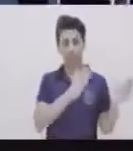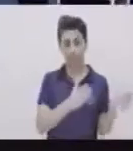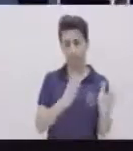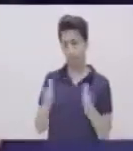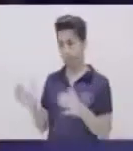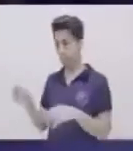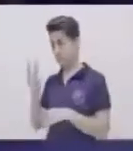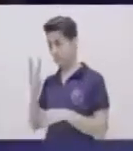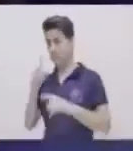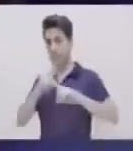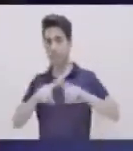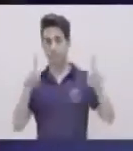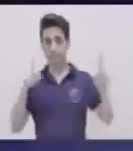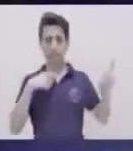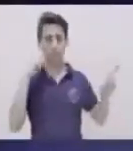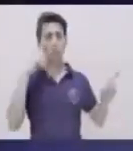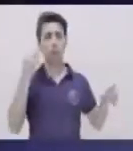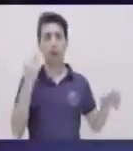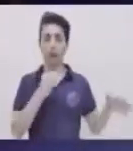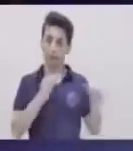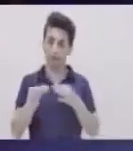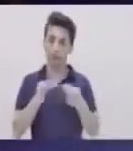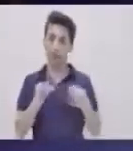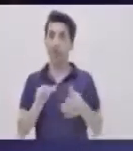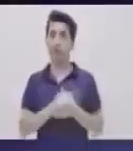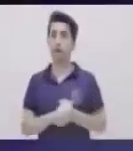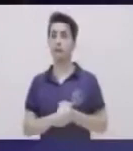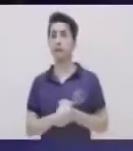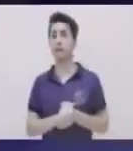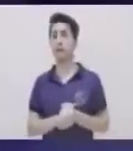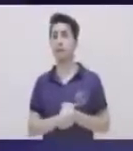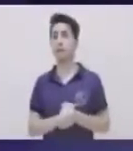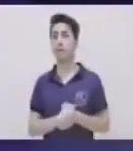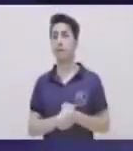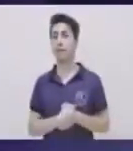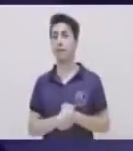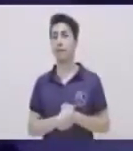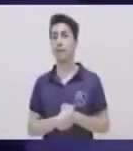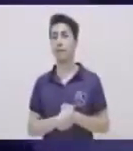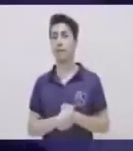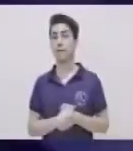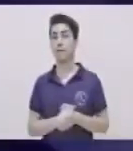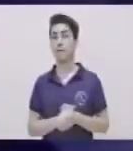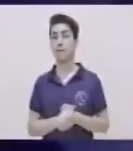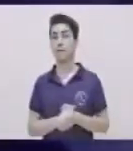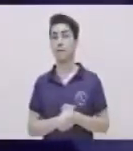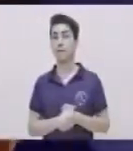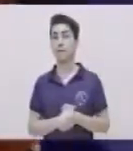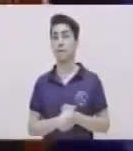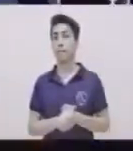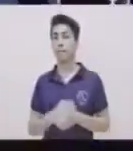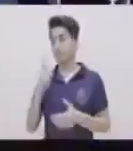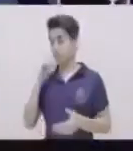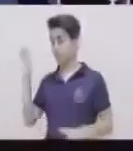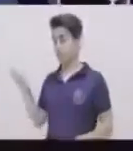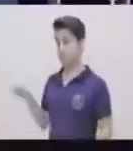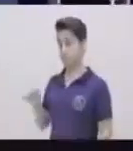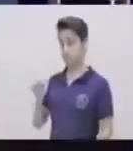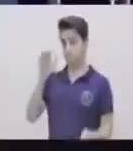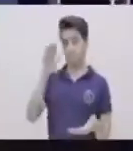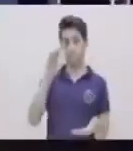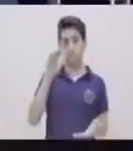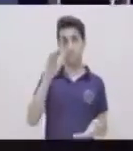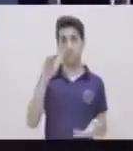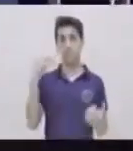diferencia entre este y este. A ver, ustedes que son tan